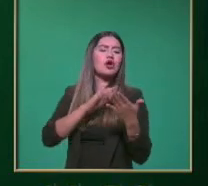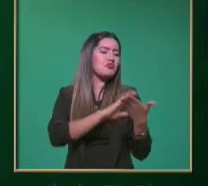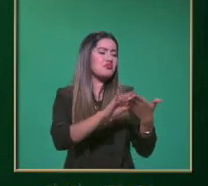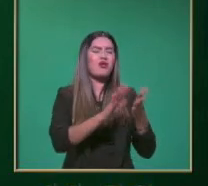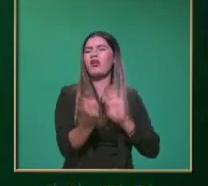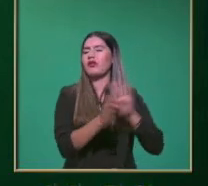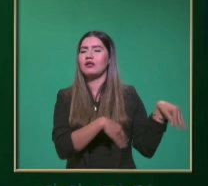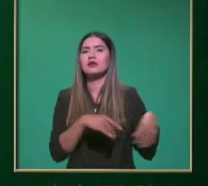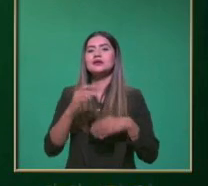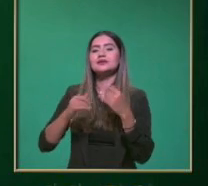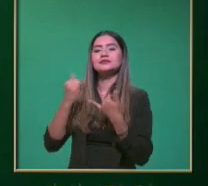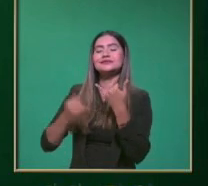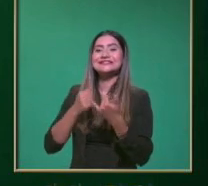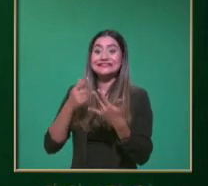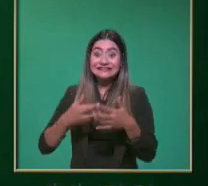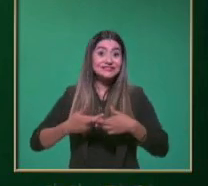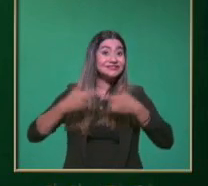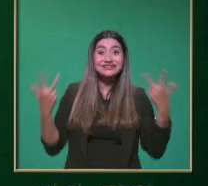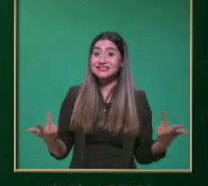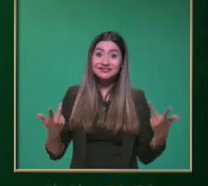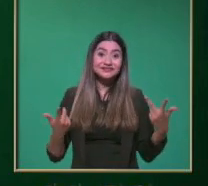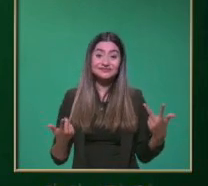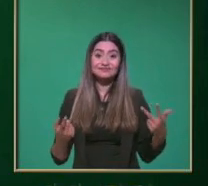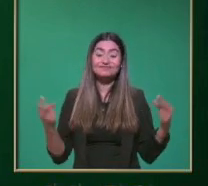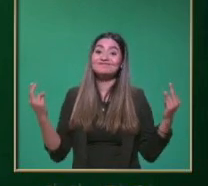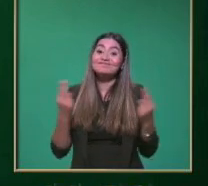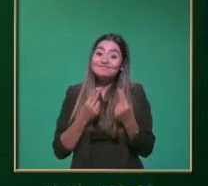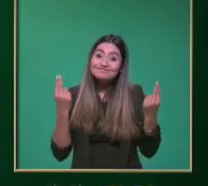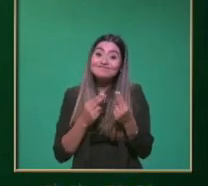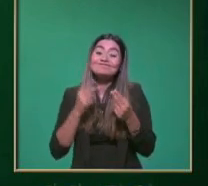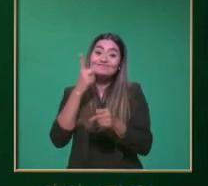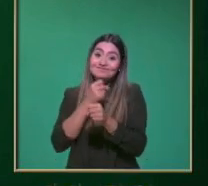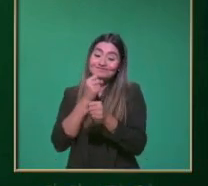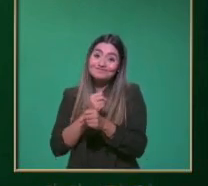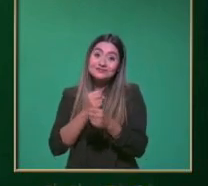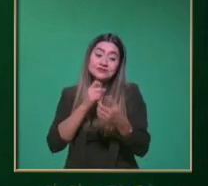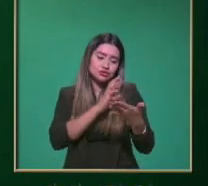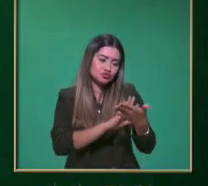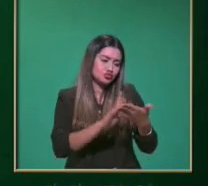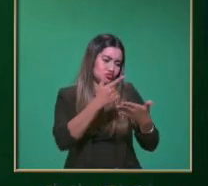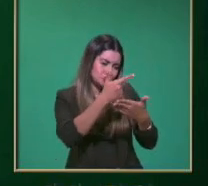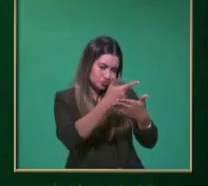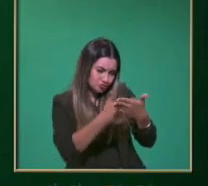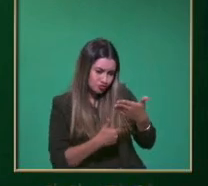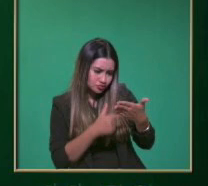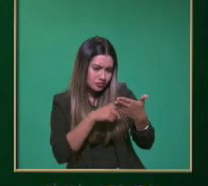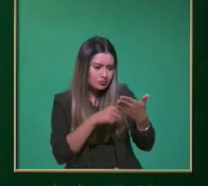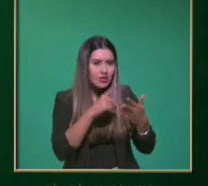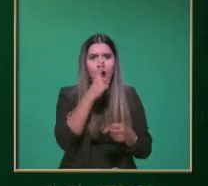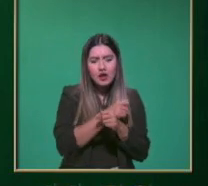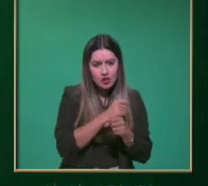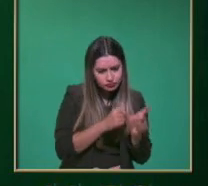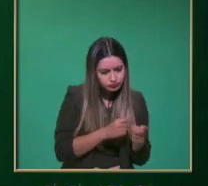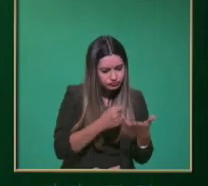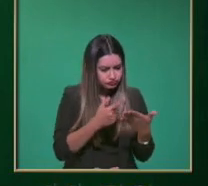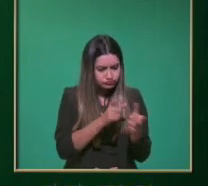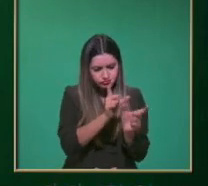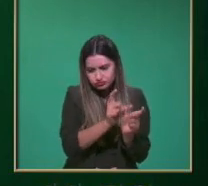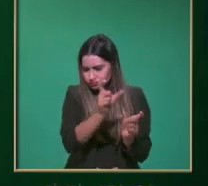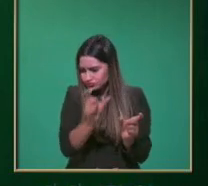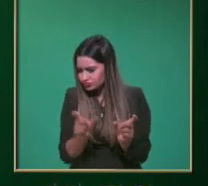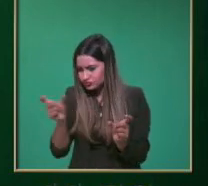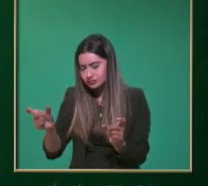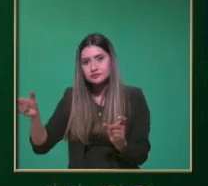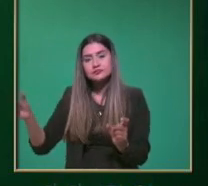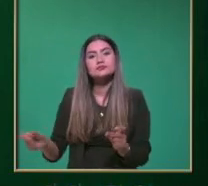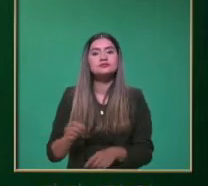instructivo y los descomponemos luego, porque no seguimos los pasos correctos. O lo armamos sin verlo y luego se nos desarma porque